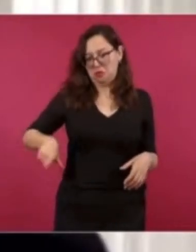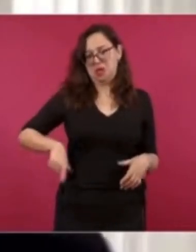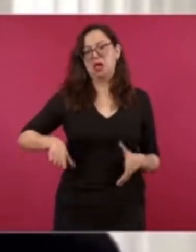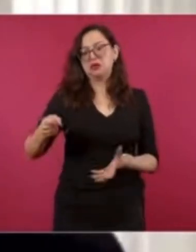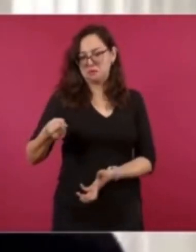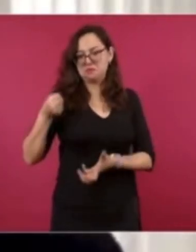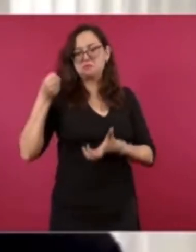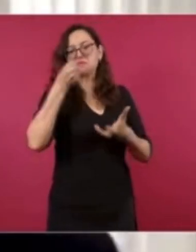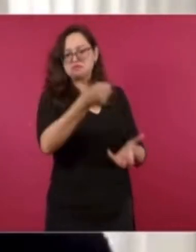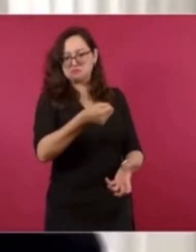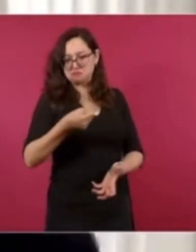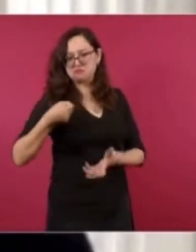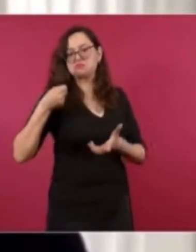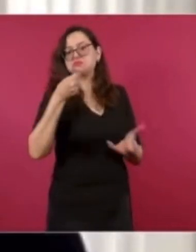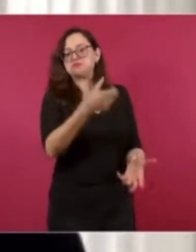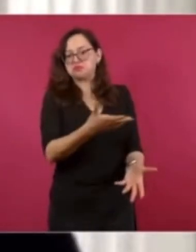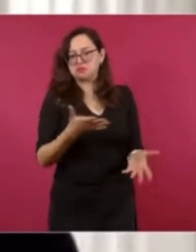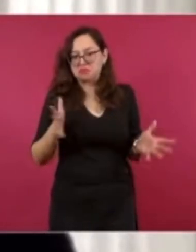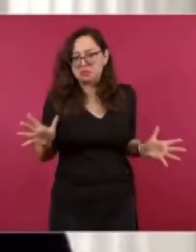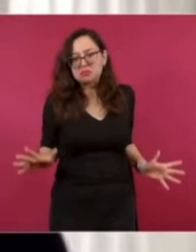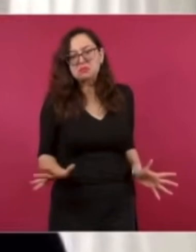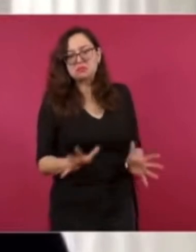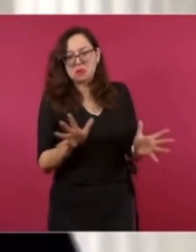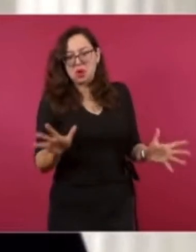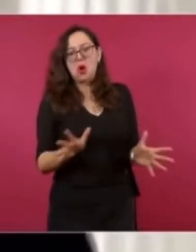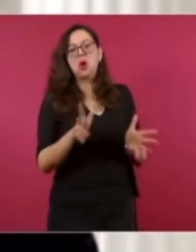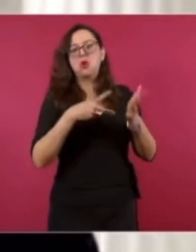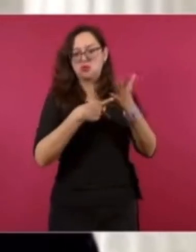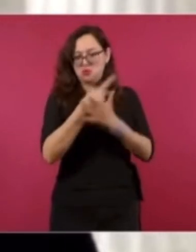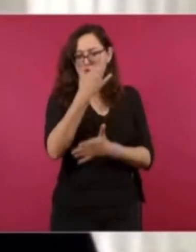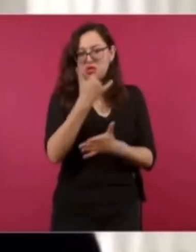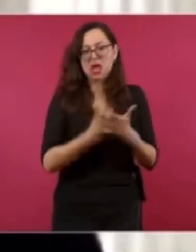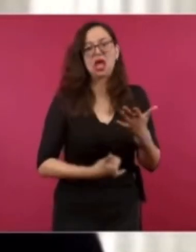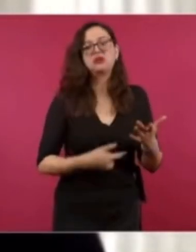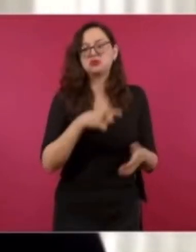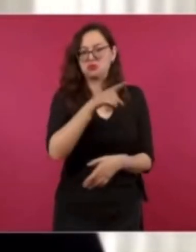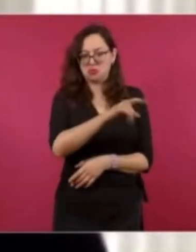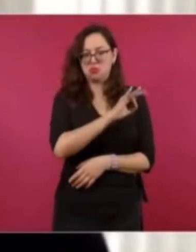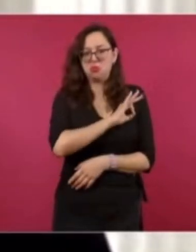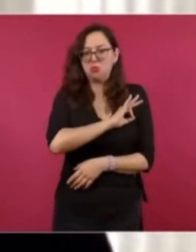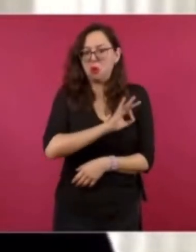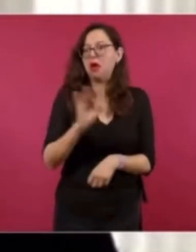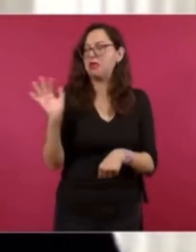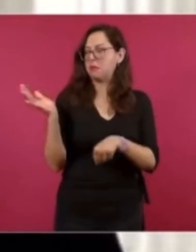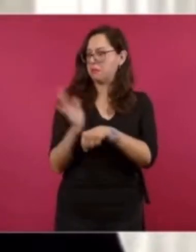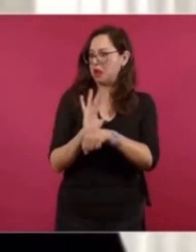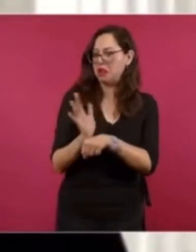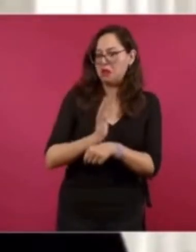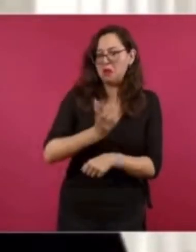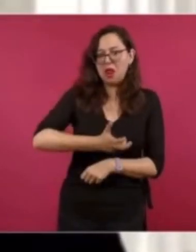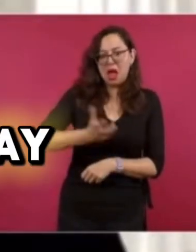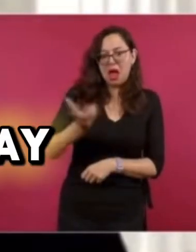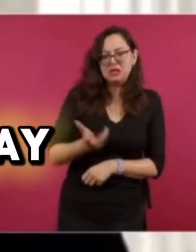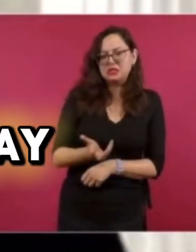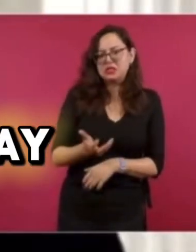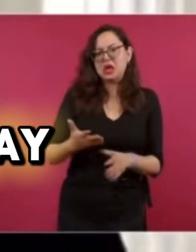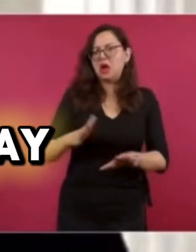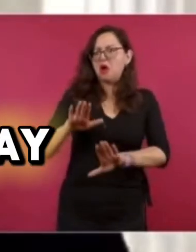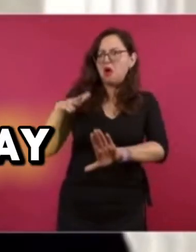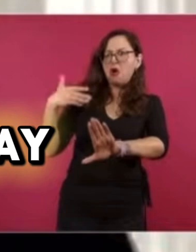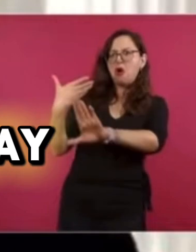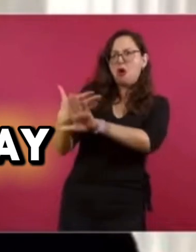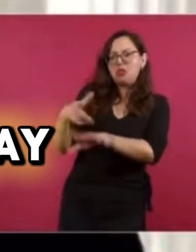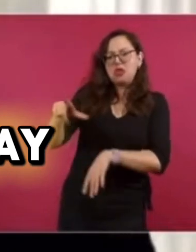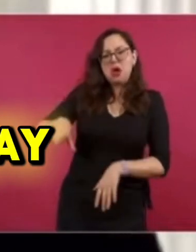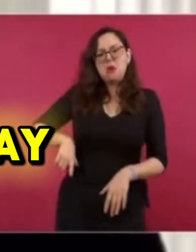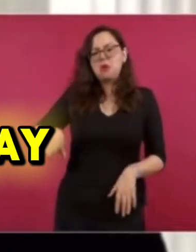gubernamentales a través de instancias en las que esos proyectos se ganaban ese fondo. No había este